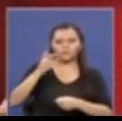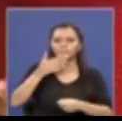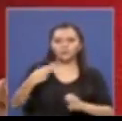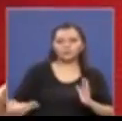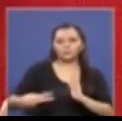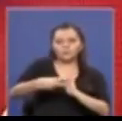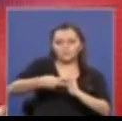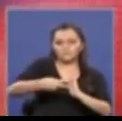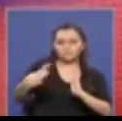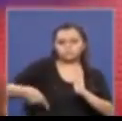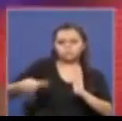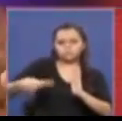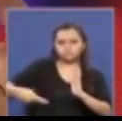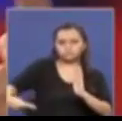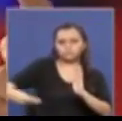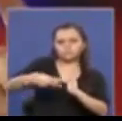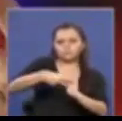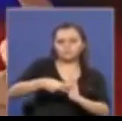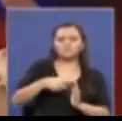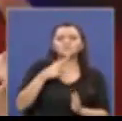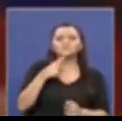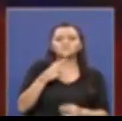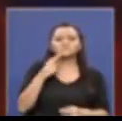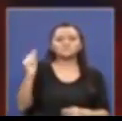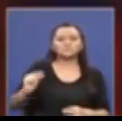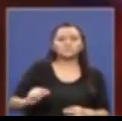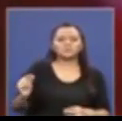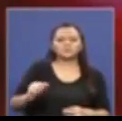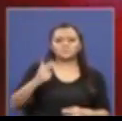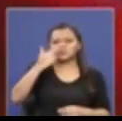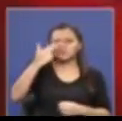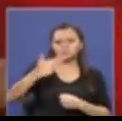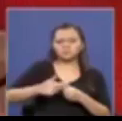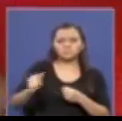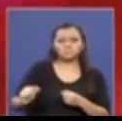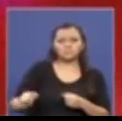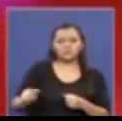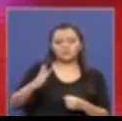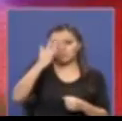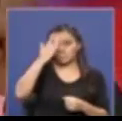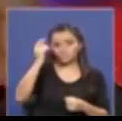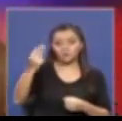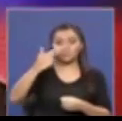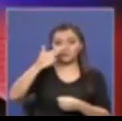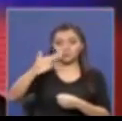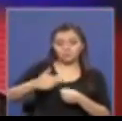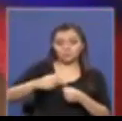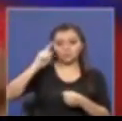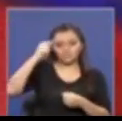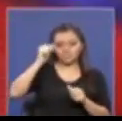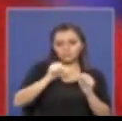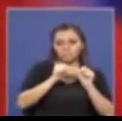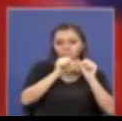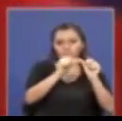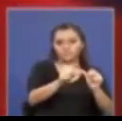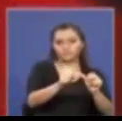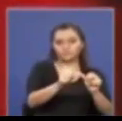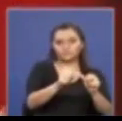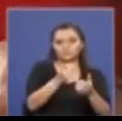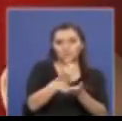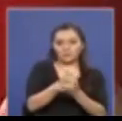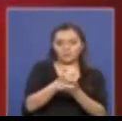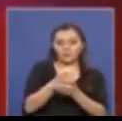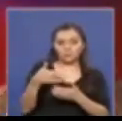eléctricos menos contaminantes. Ah, pero ahorita me sale más barato el motor a diésel, porque el diésel es subsidiado, le hemos mantenido el subsidio también a las